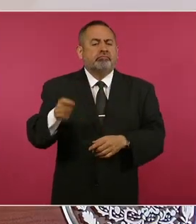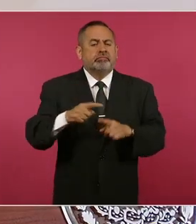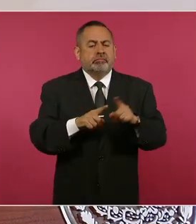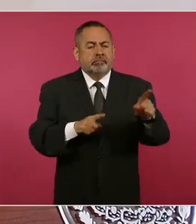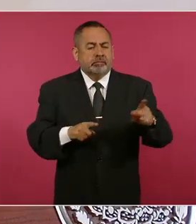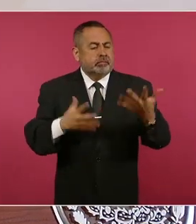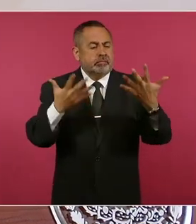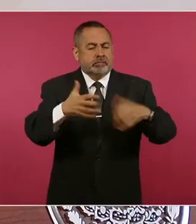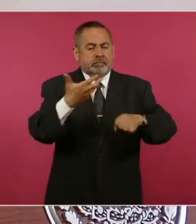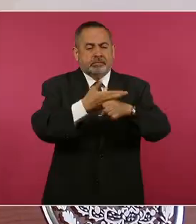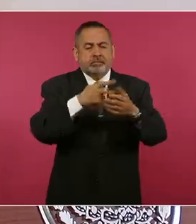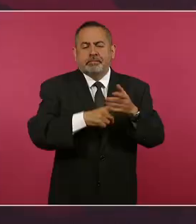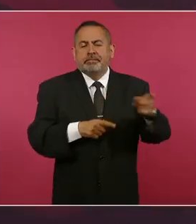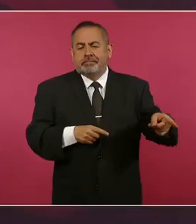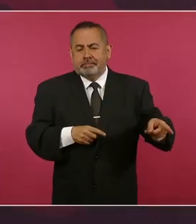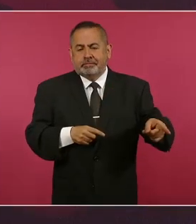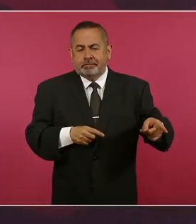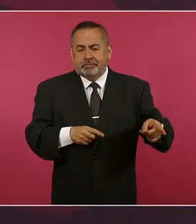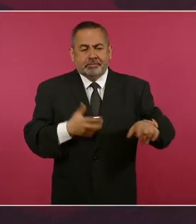una empresa